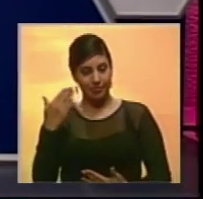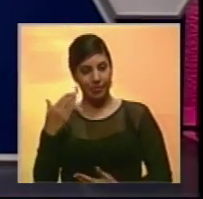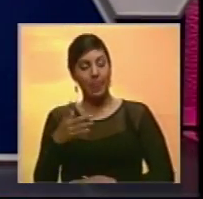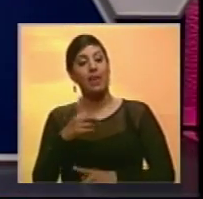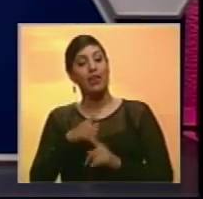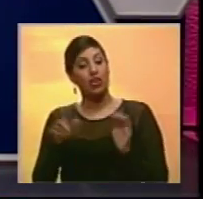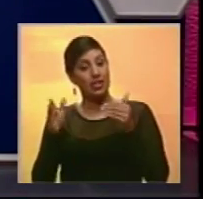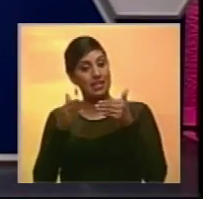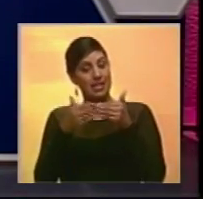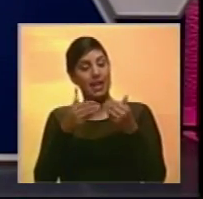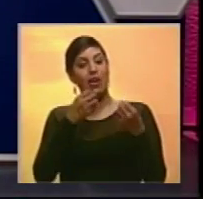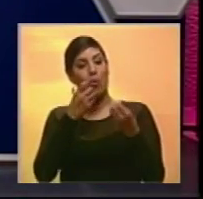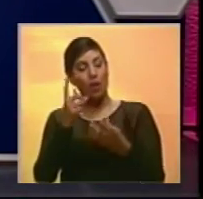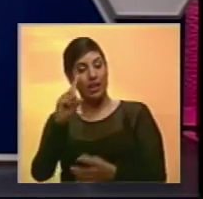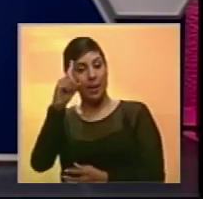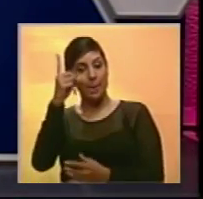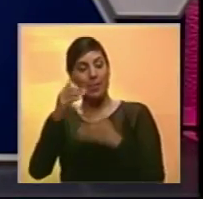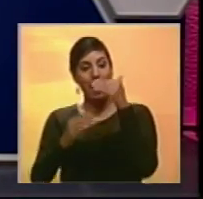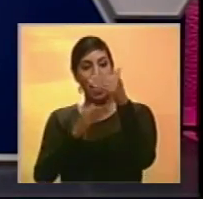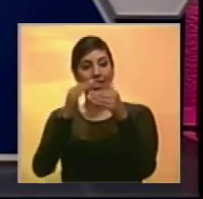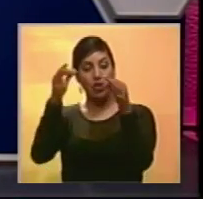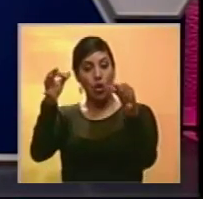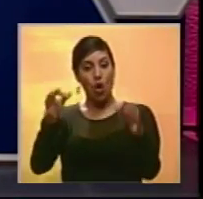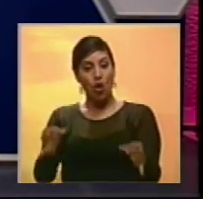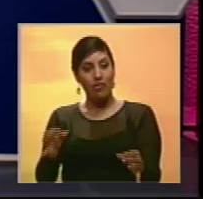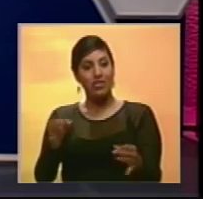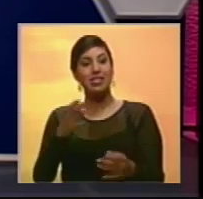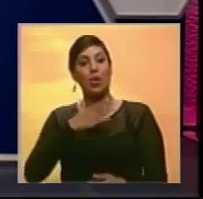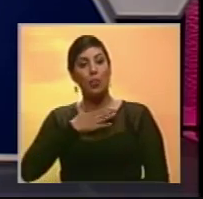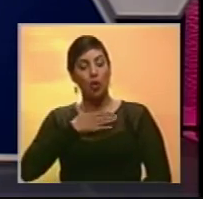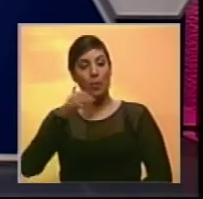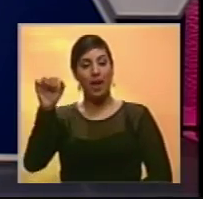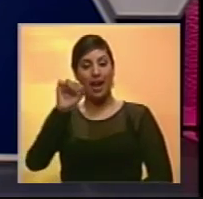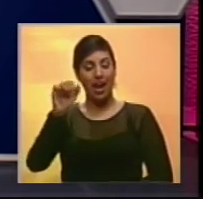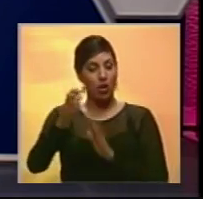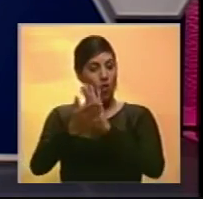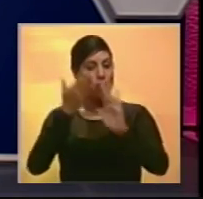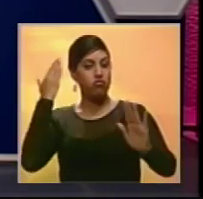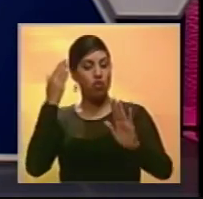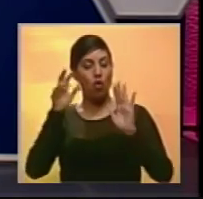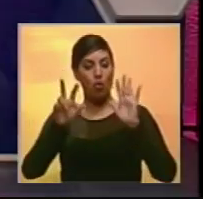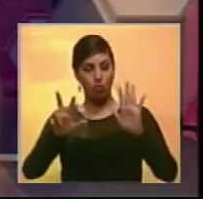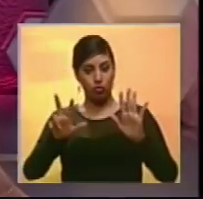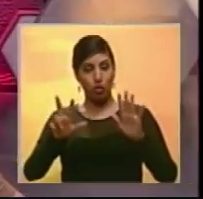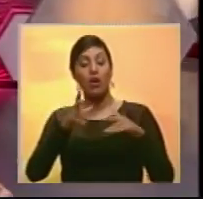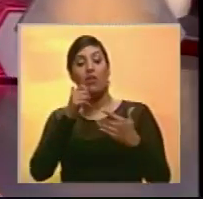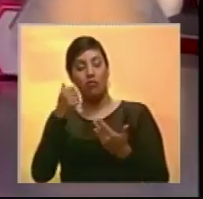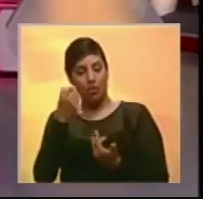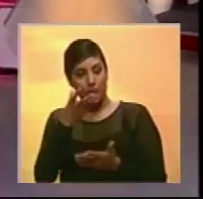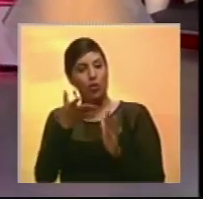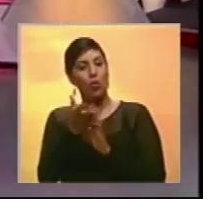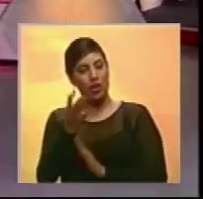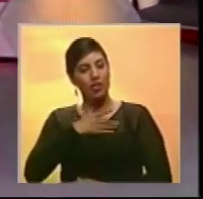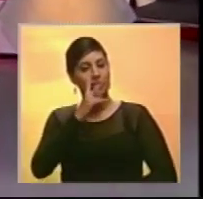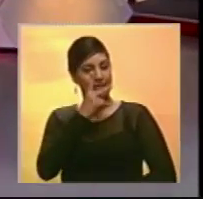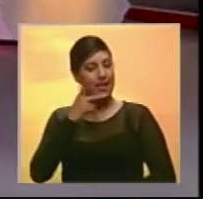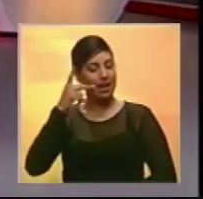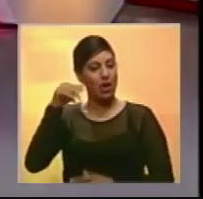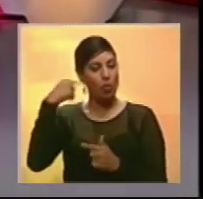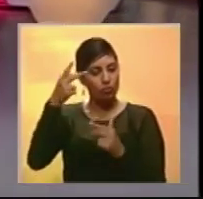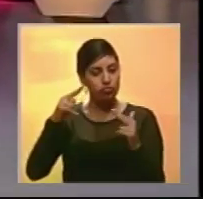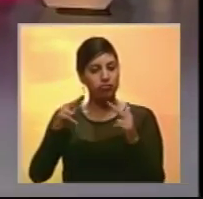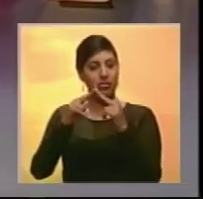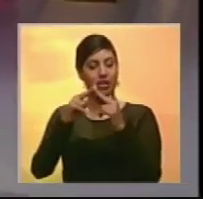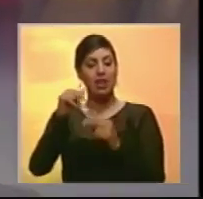Para cerrar, los voy a dejar con el primer adelanto oficial de la franquicia de carros Rápidos y Furiosos 8. Yo soy Carelis Cuadros y los espero en una